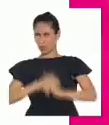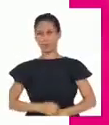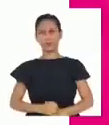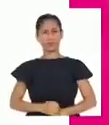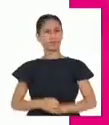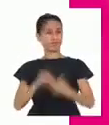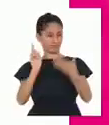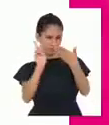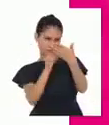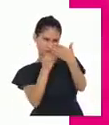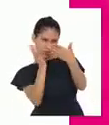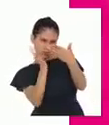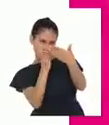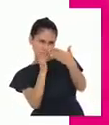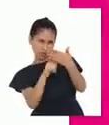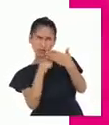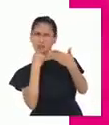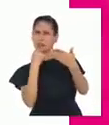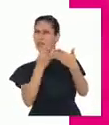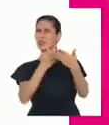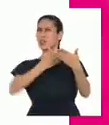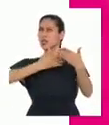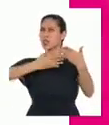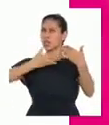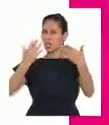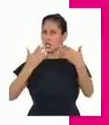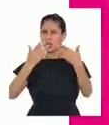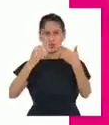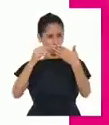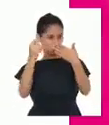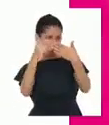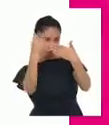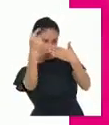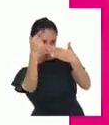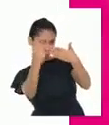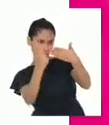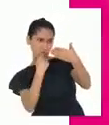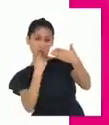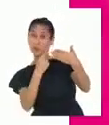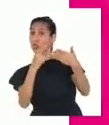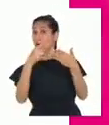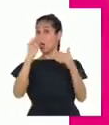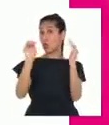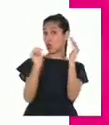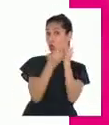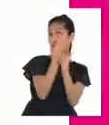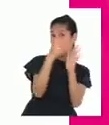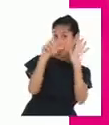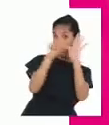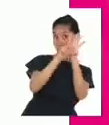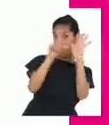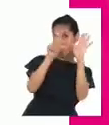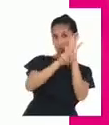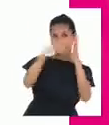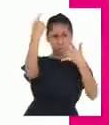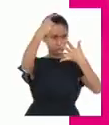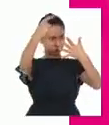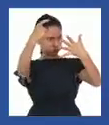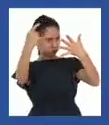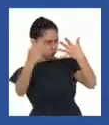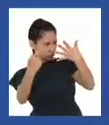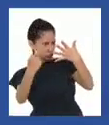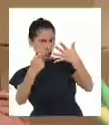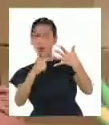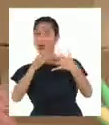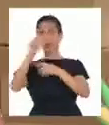Esta revolución llevó a plantear nuevas formas de gobierno con una mayor representación del pueblo.